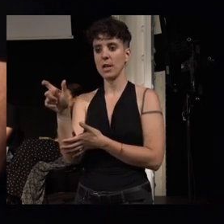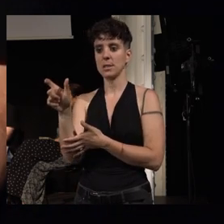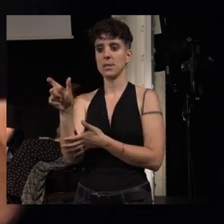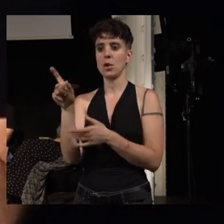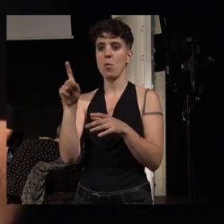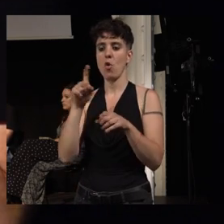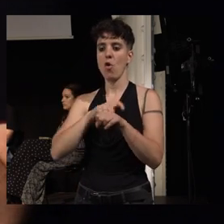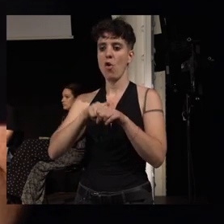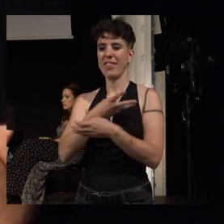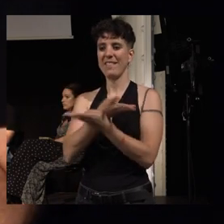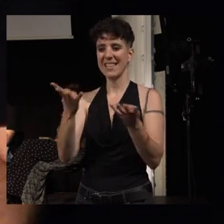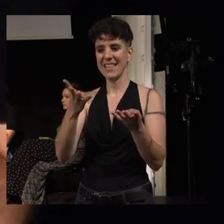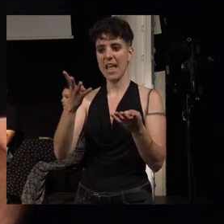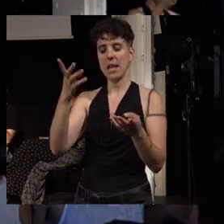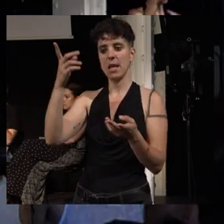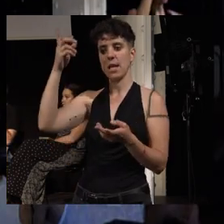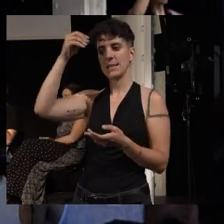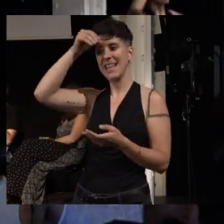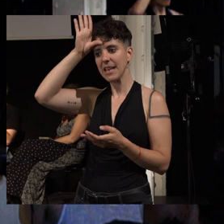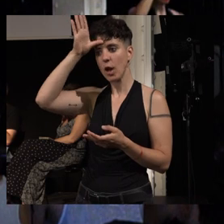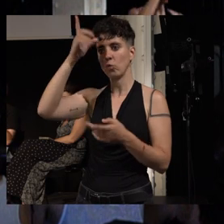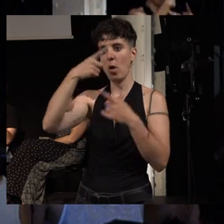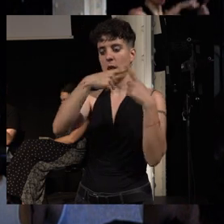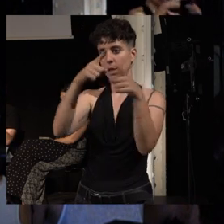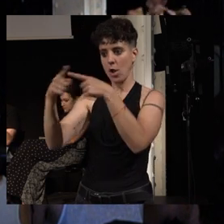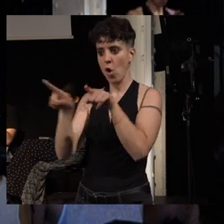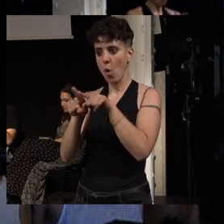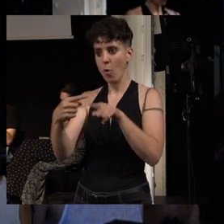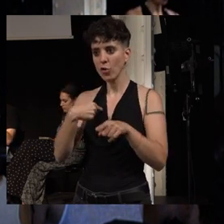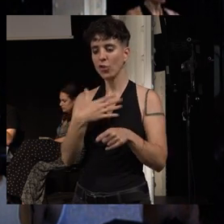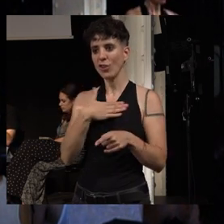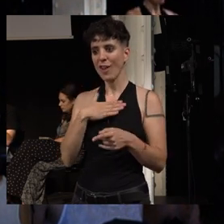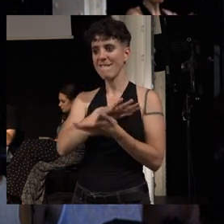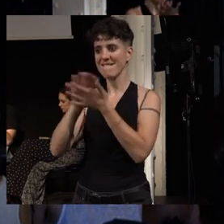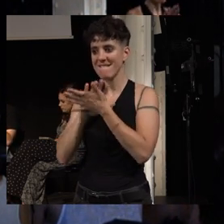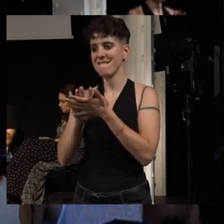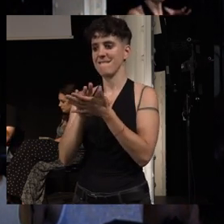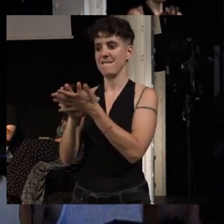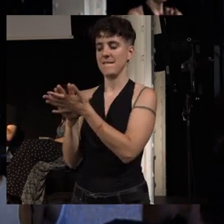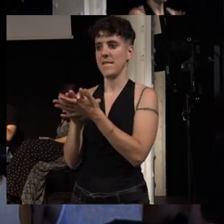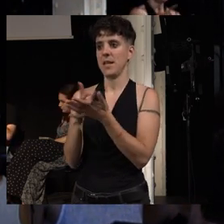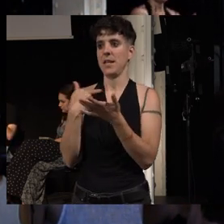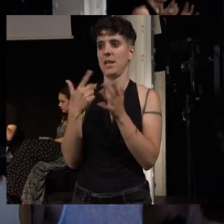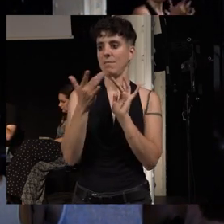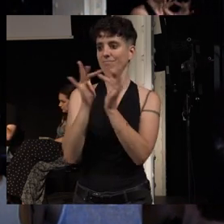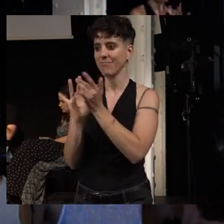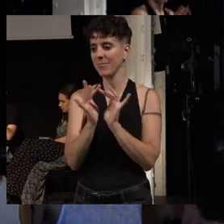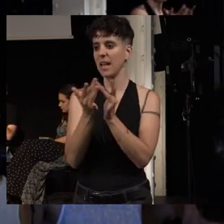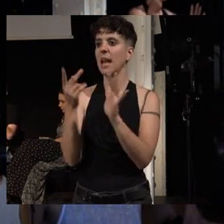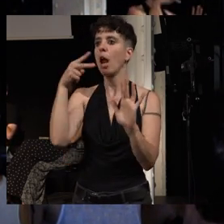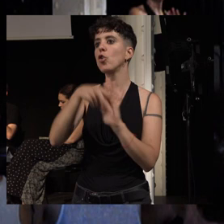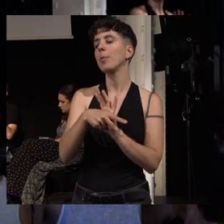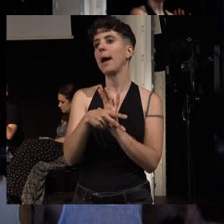otras diversidades intelectuales como yo, ¿no? Que poder estar en un espacio y que la norma no sea, por